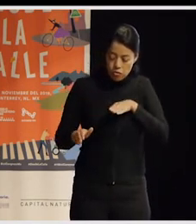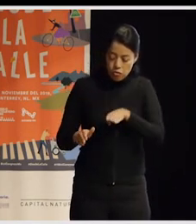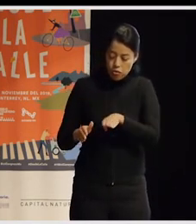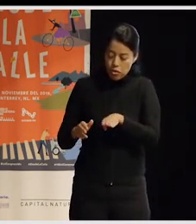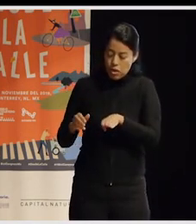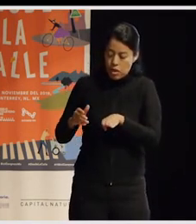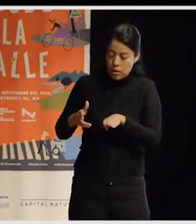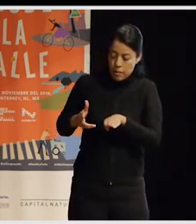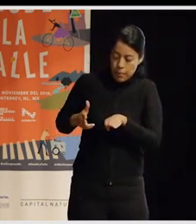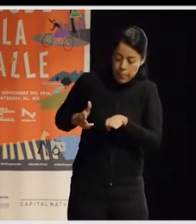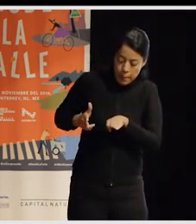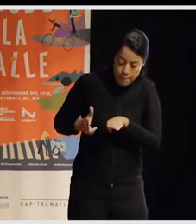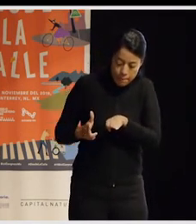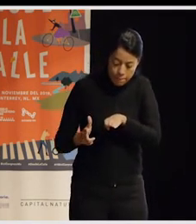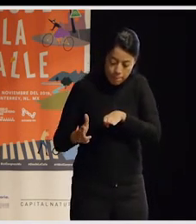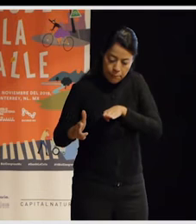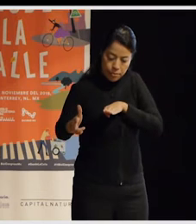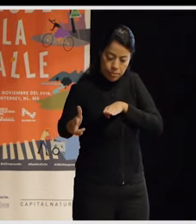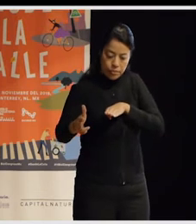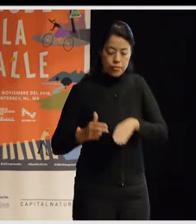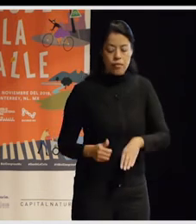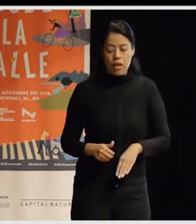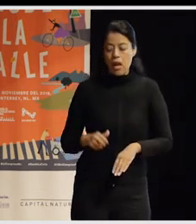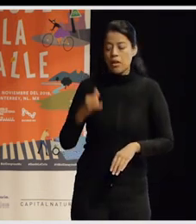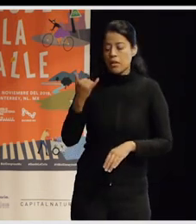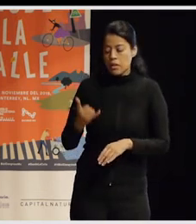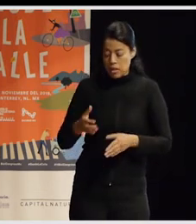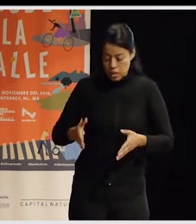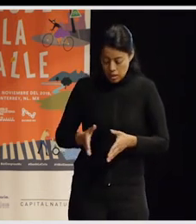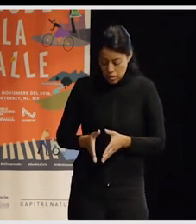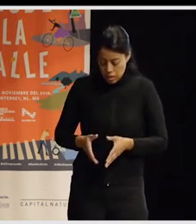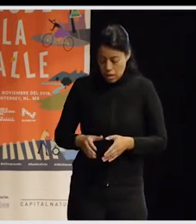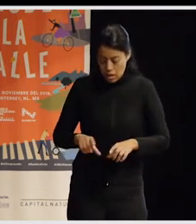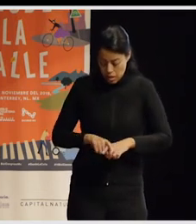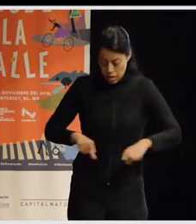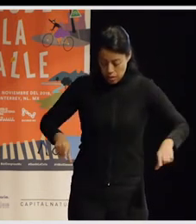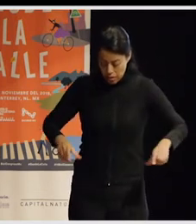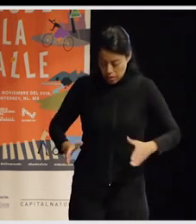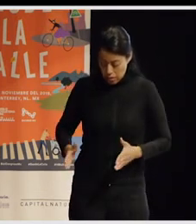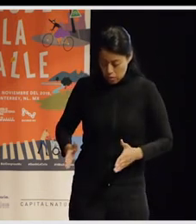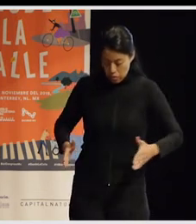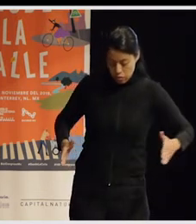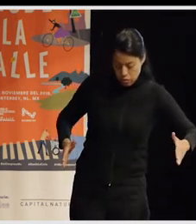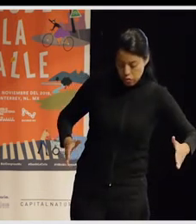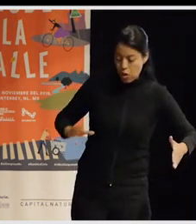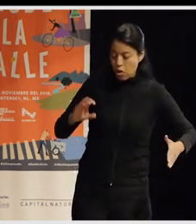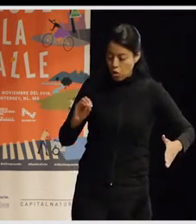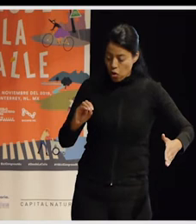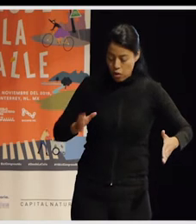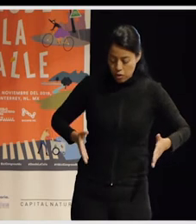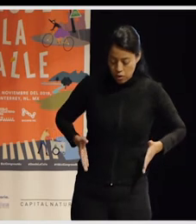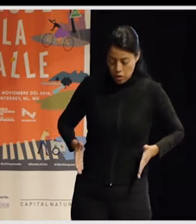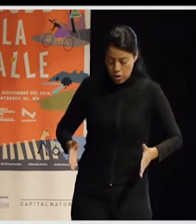seguir su camino y extensiones de banqueta o las famosas orejas en los remanentes viales que están